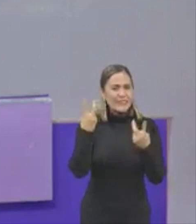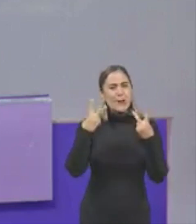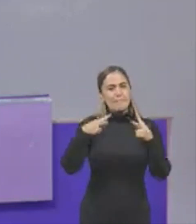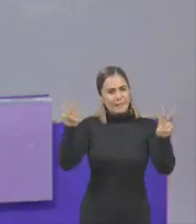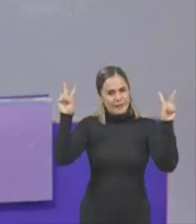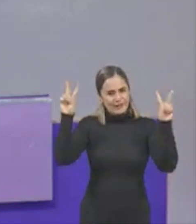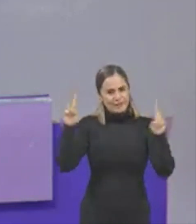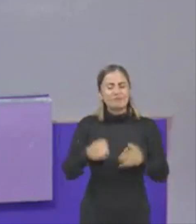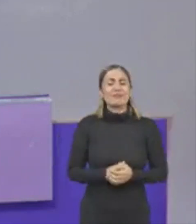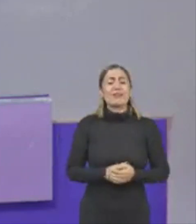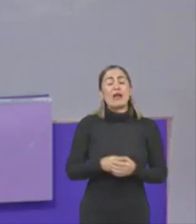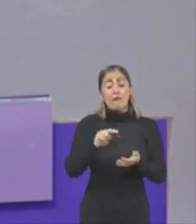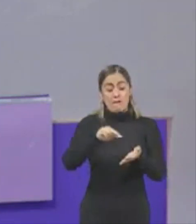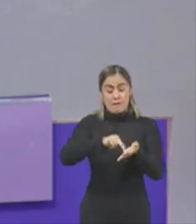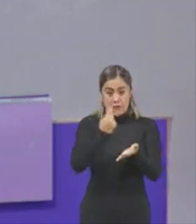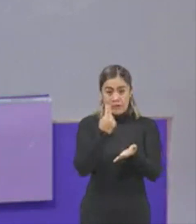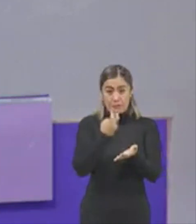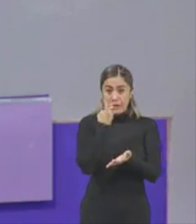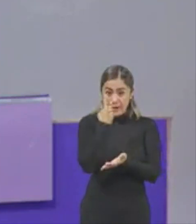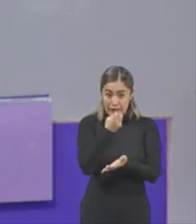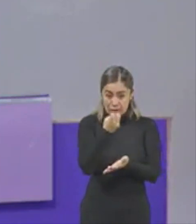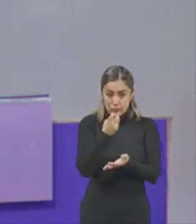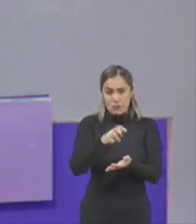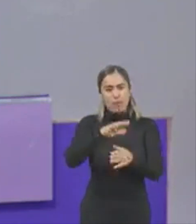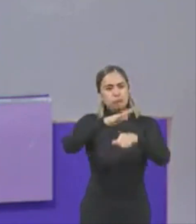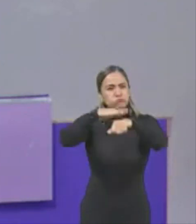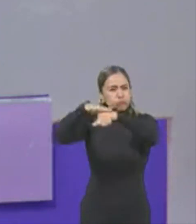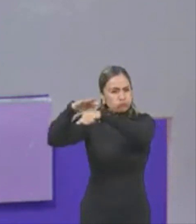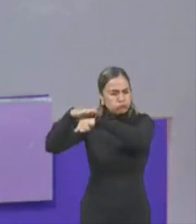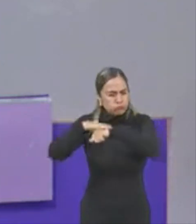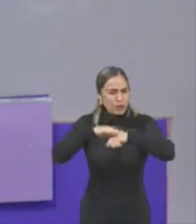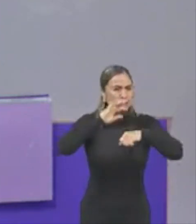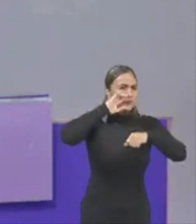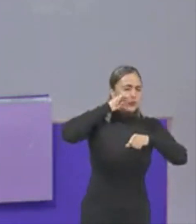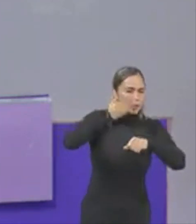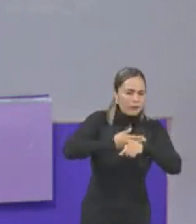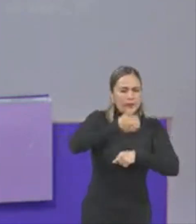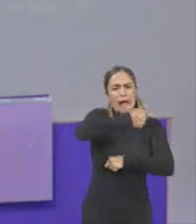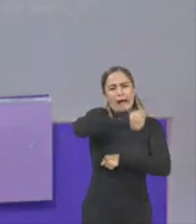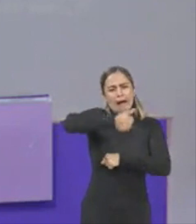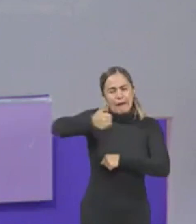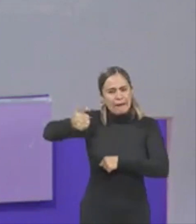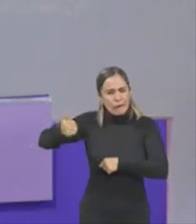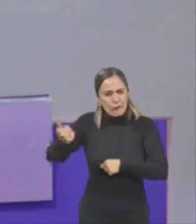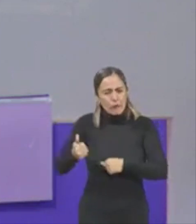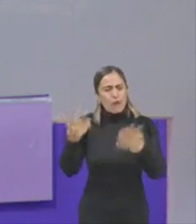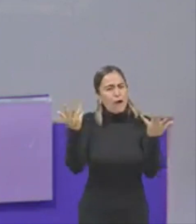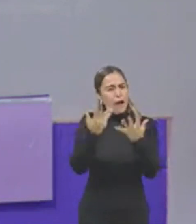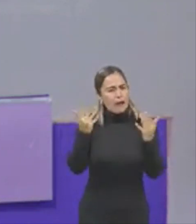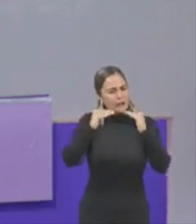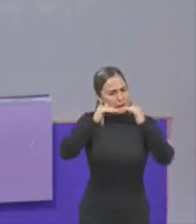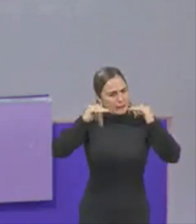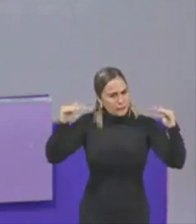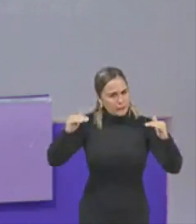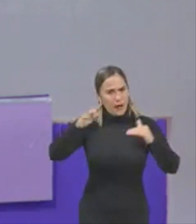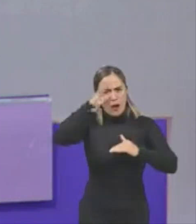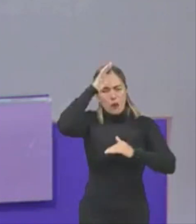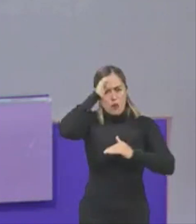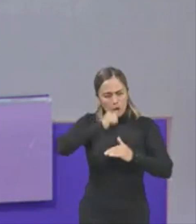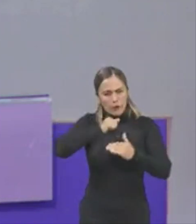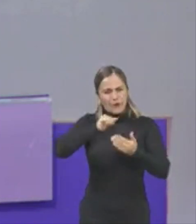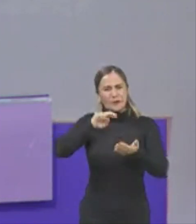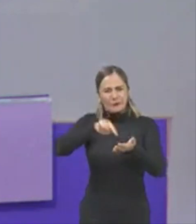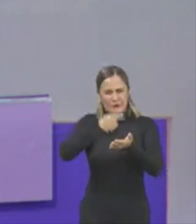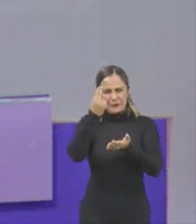firma queremos hacer un llamado a la responsabilidad y convicción democrática para haer efectivos estos compromisos al